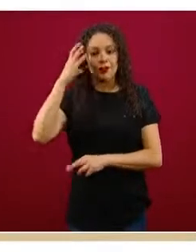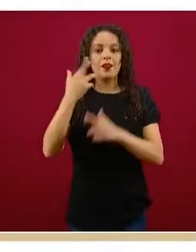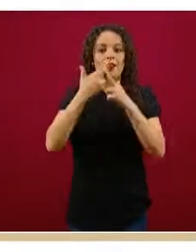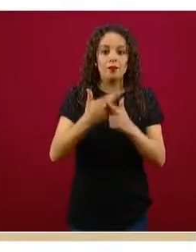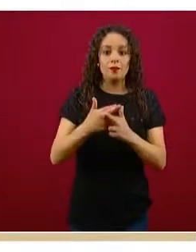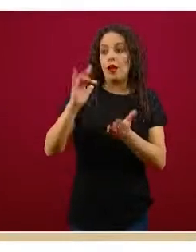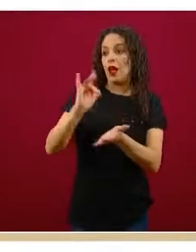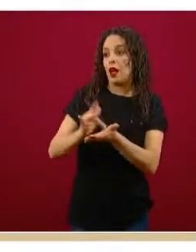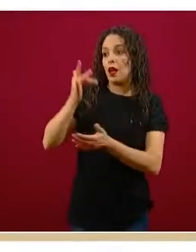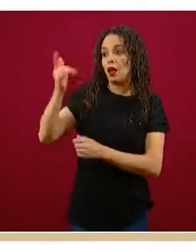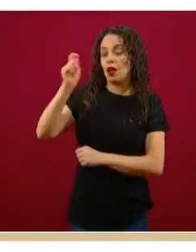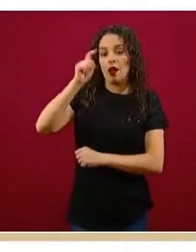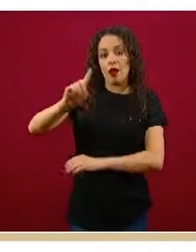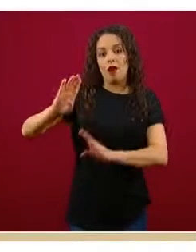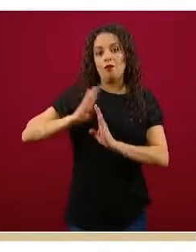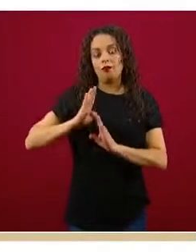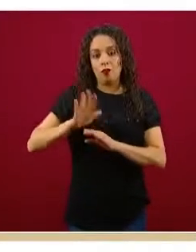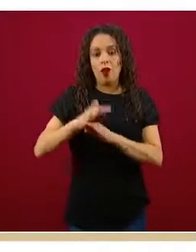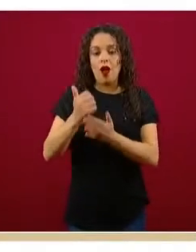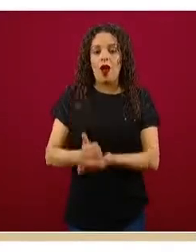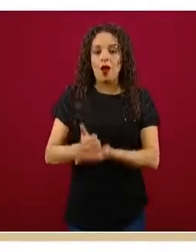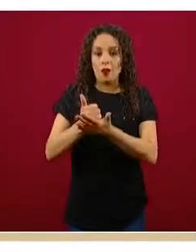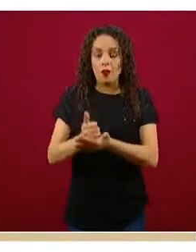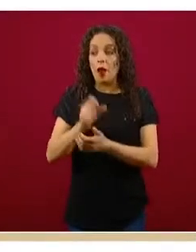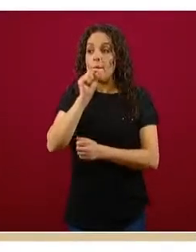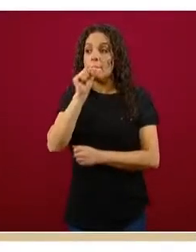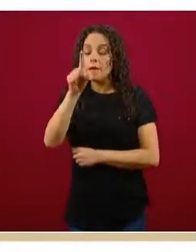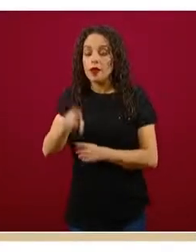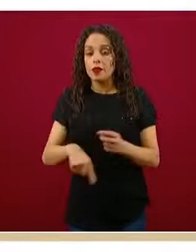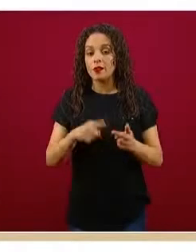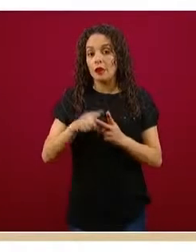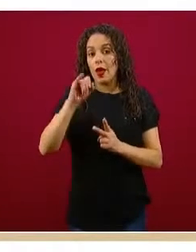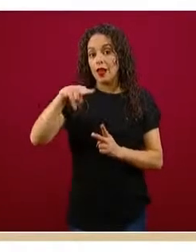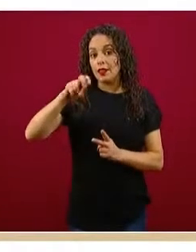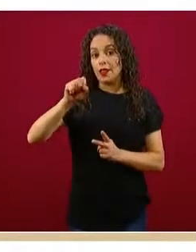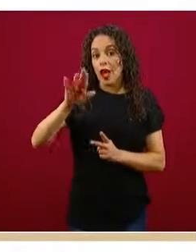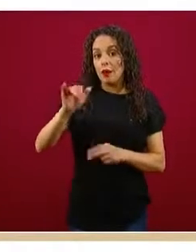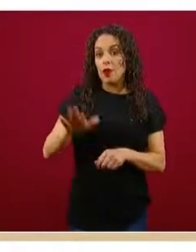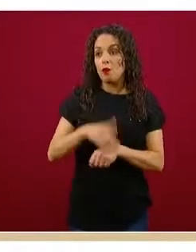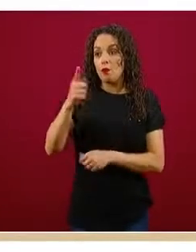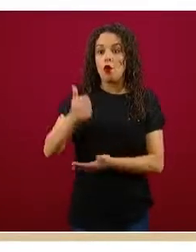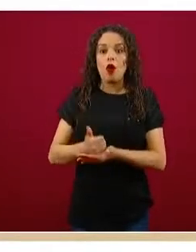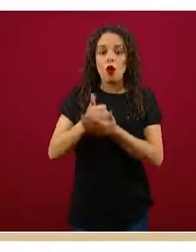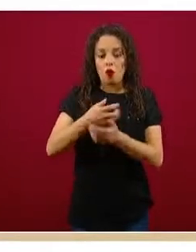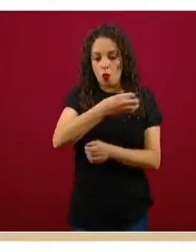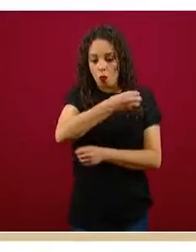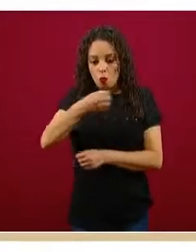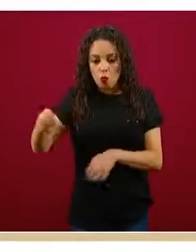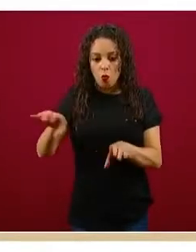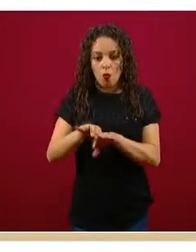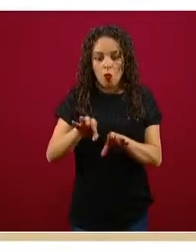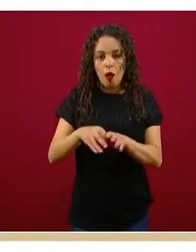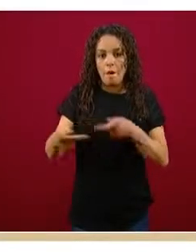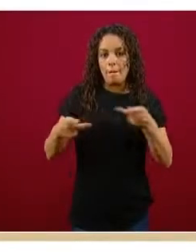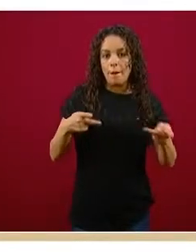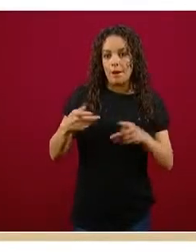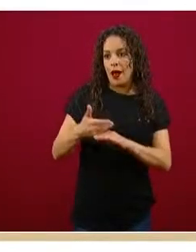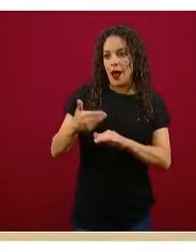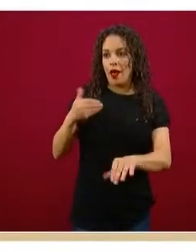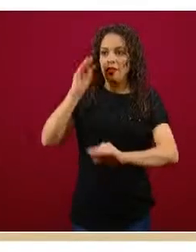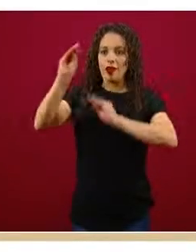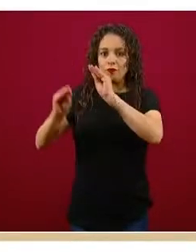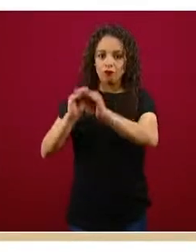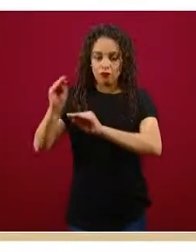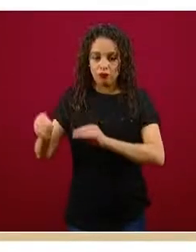habilitaron hospitales, al INSABI también, que ayudó a financiar y a organizar ese operativo, pero ese